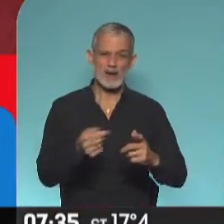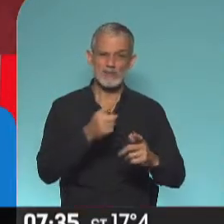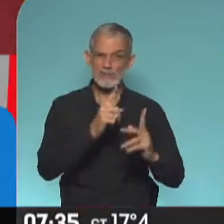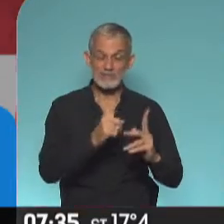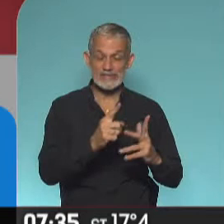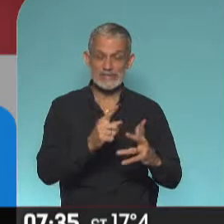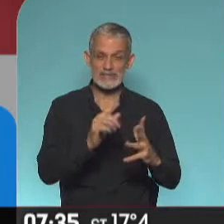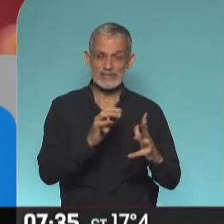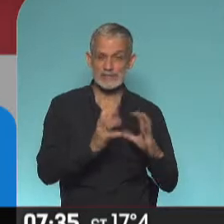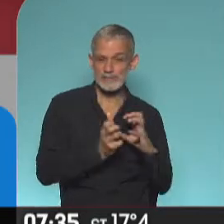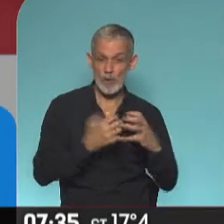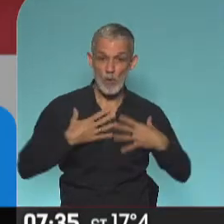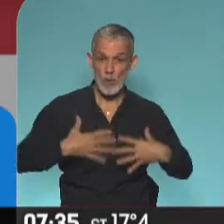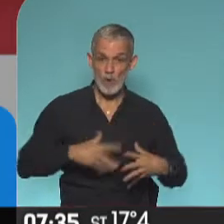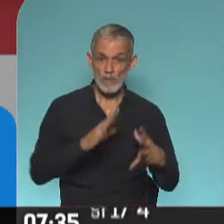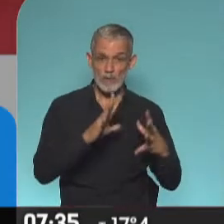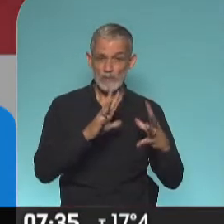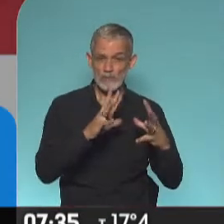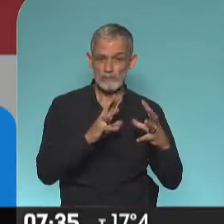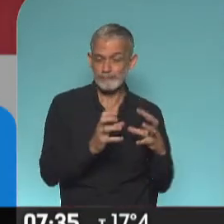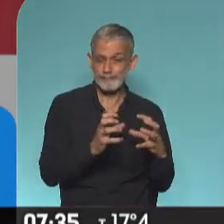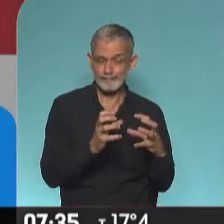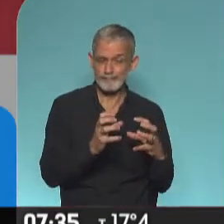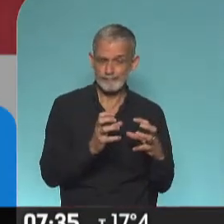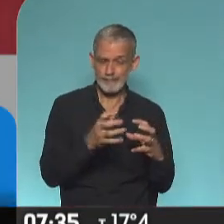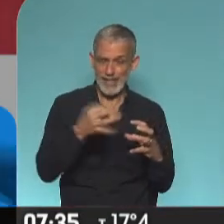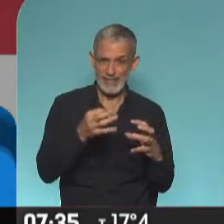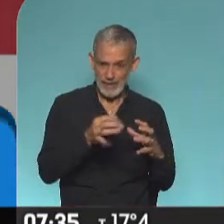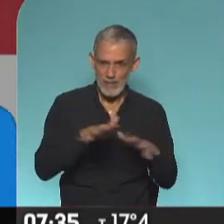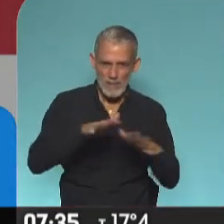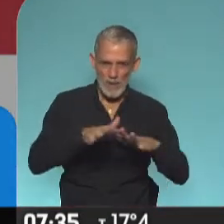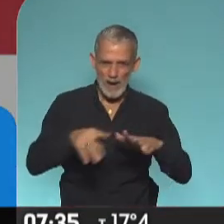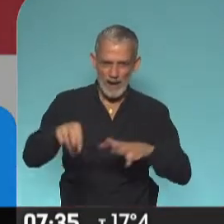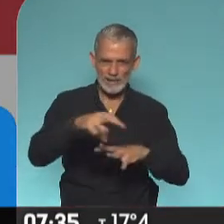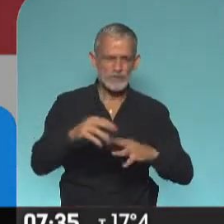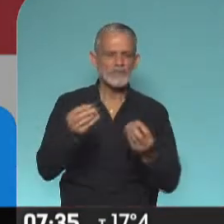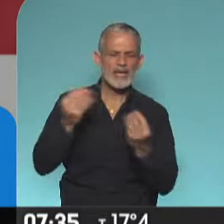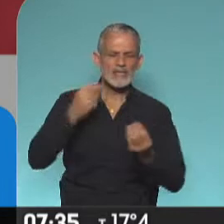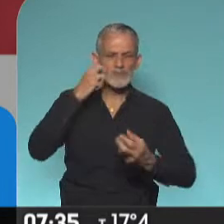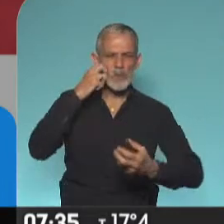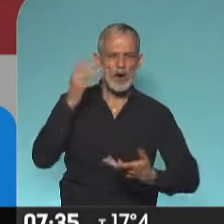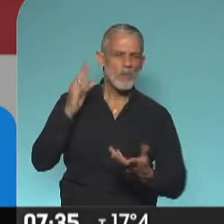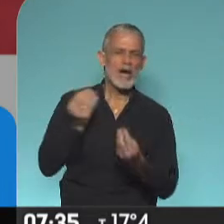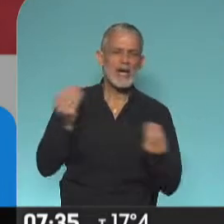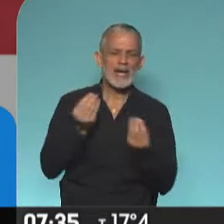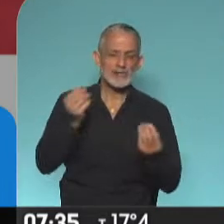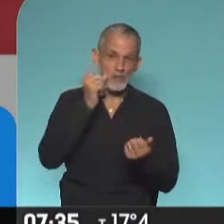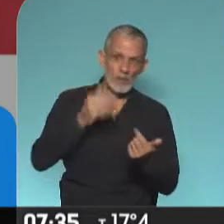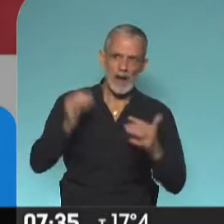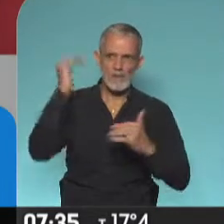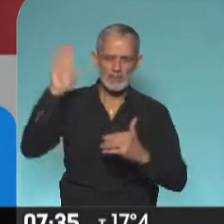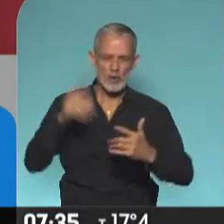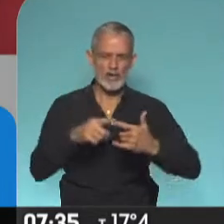Sí, atrofia directamente. Obviamente. ¿Qué hacer con nuestros abuelos, qué hacer con nuestros padres